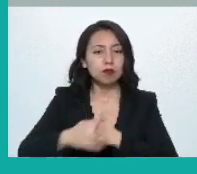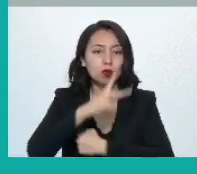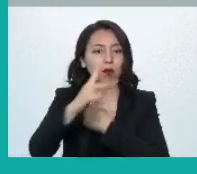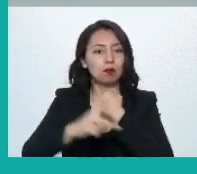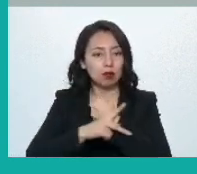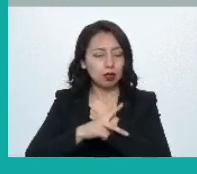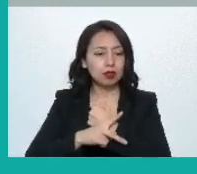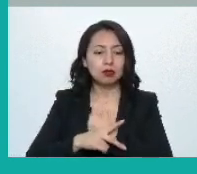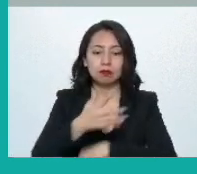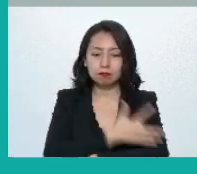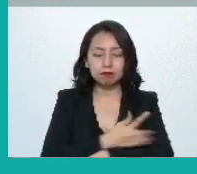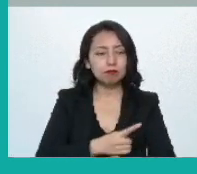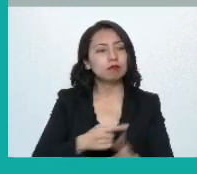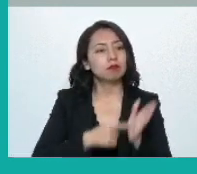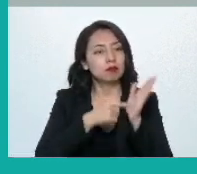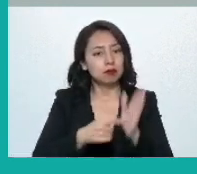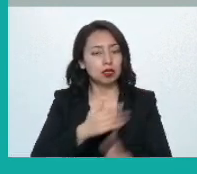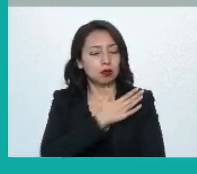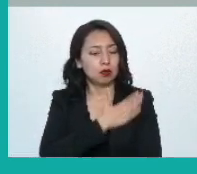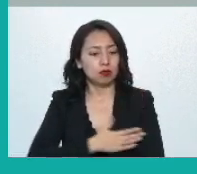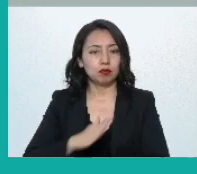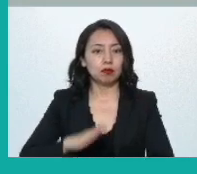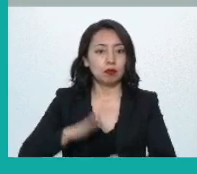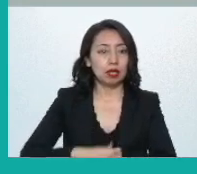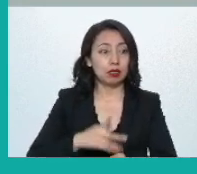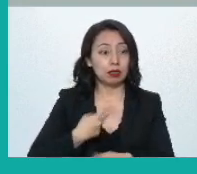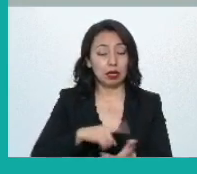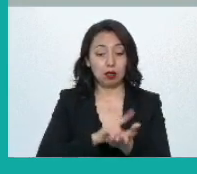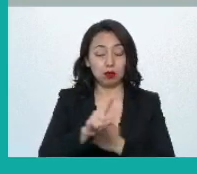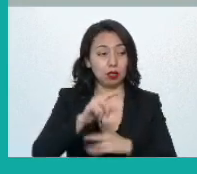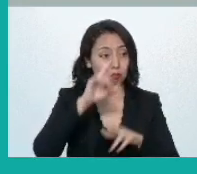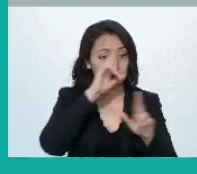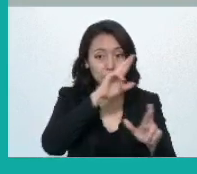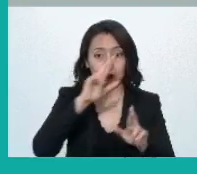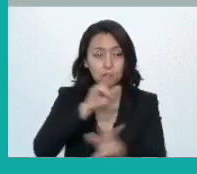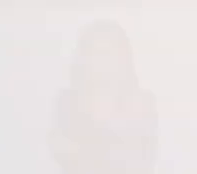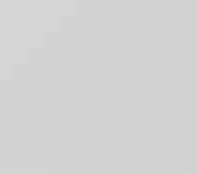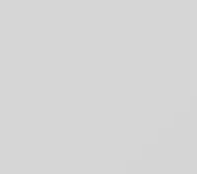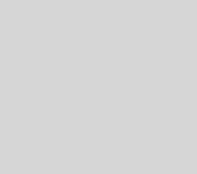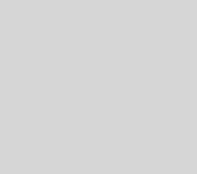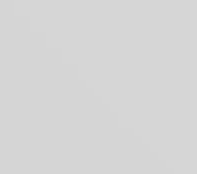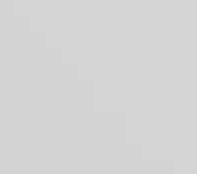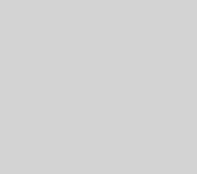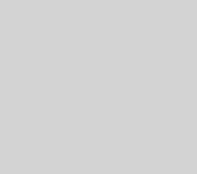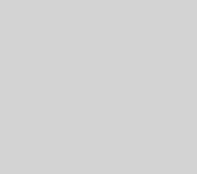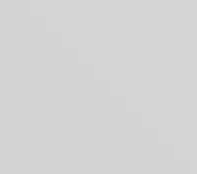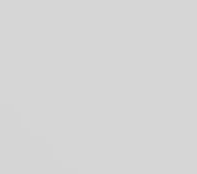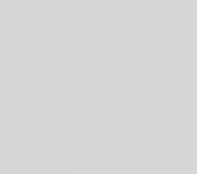más transparente, más justo, en donde se respeten los derechos fundamentales de todas y de todos.